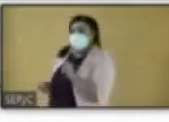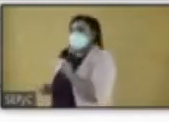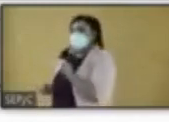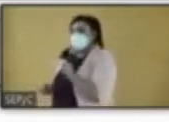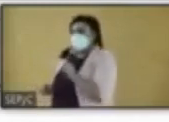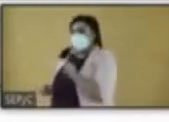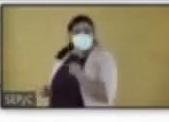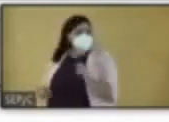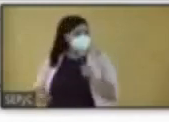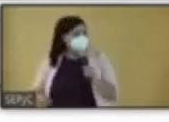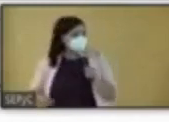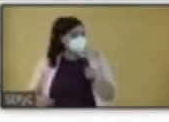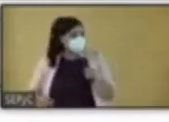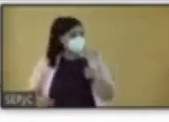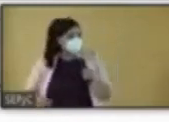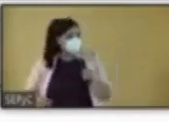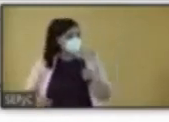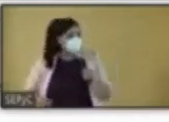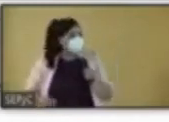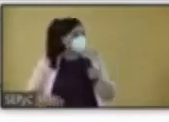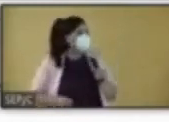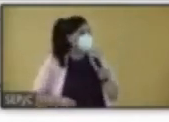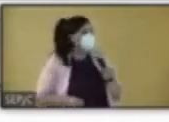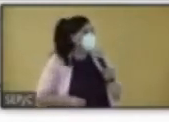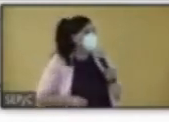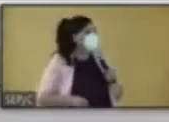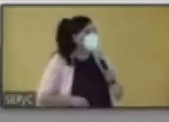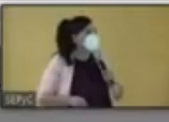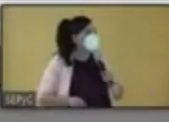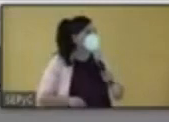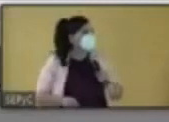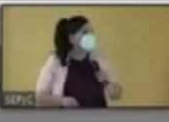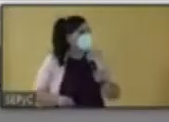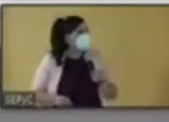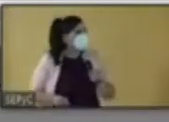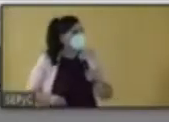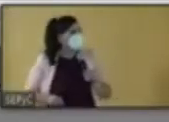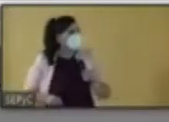el registro correcto. Guardamos, por favor.